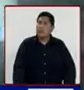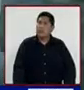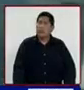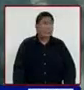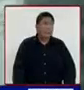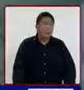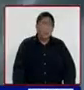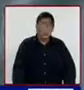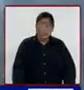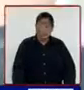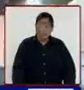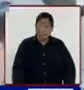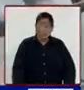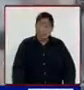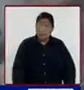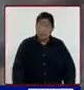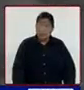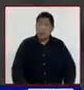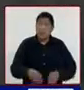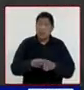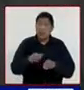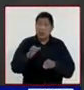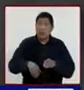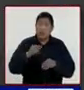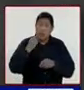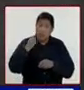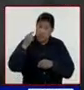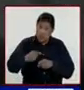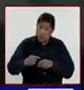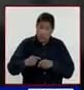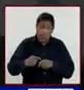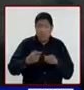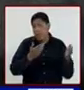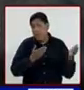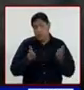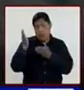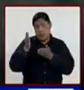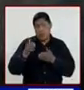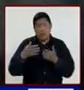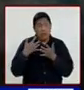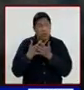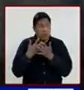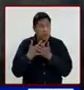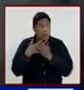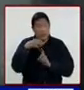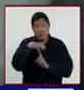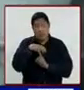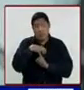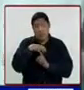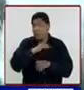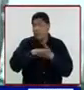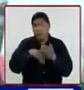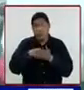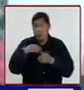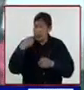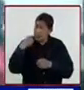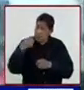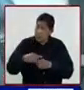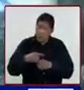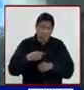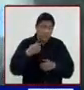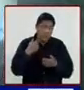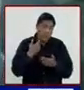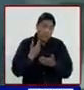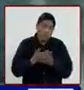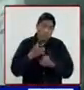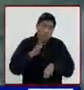¿Solo han cumplido con el traslado? Exactamente, hemos dado cumplimiento al mandamiento que ordena el traslado en el penal de San Pedro y conforme el mandamiento indica una